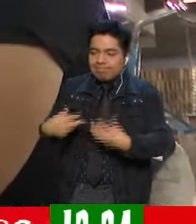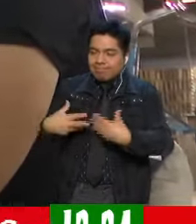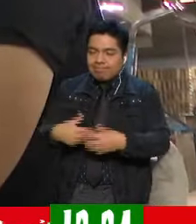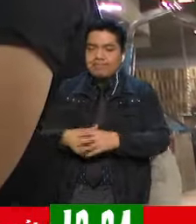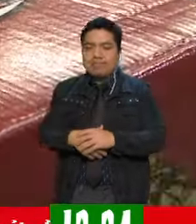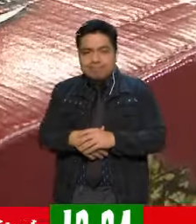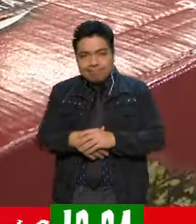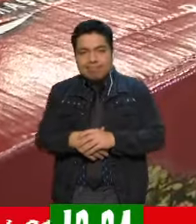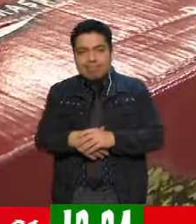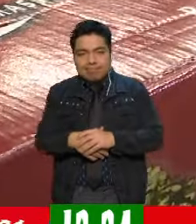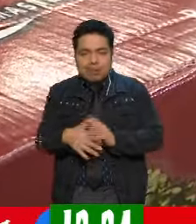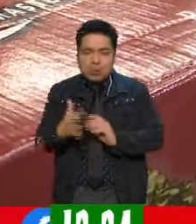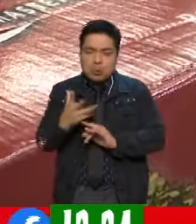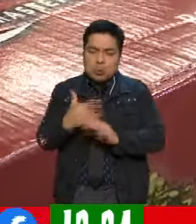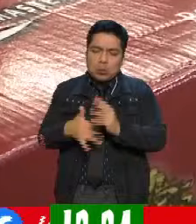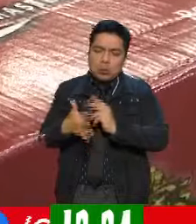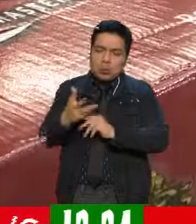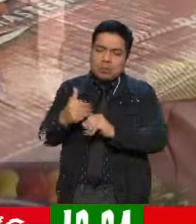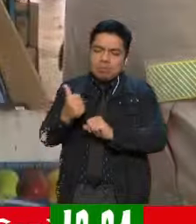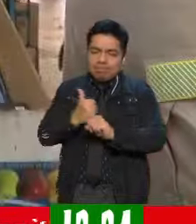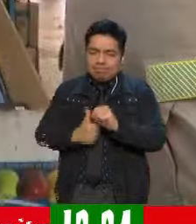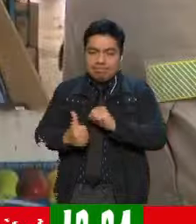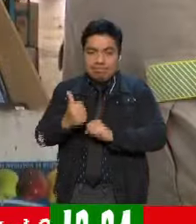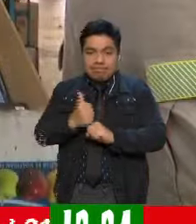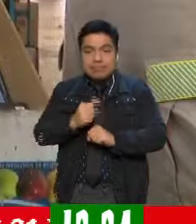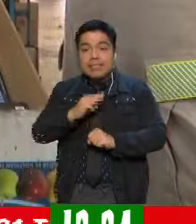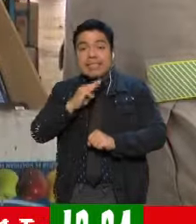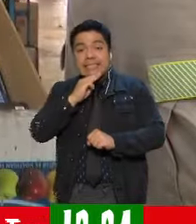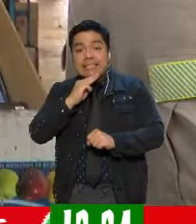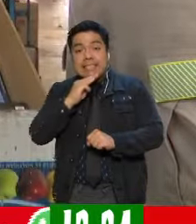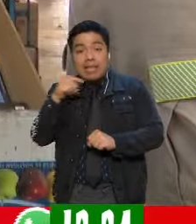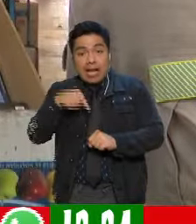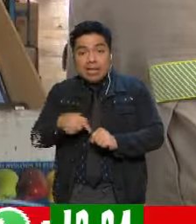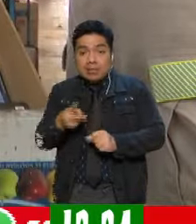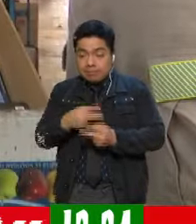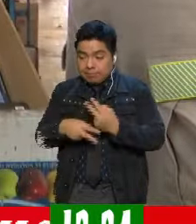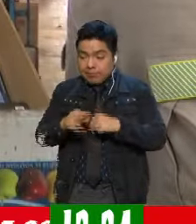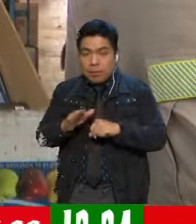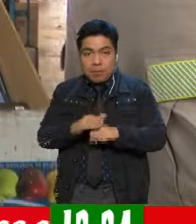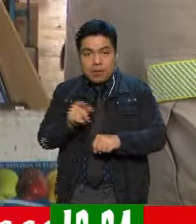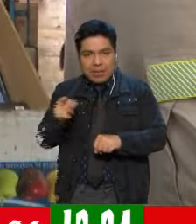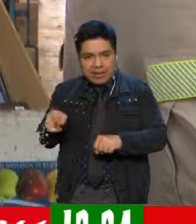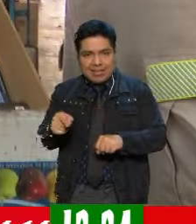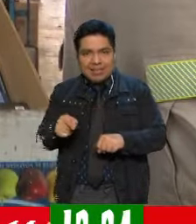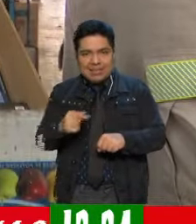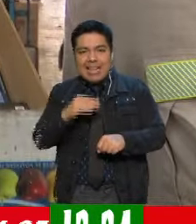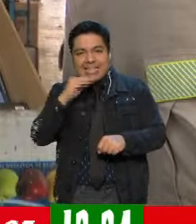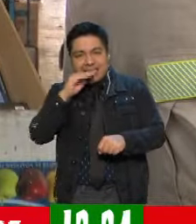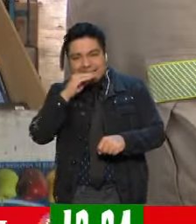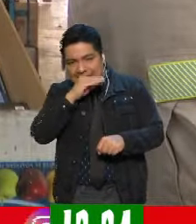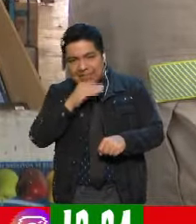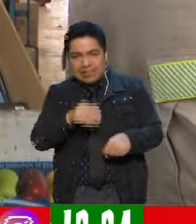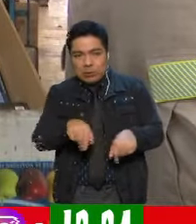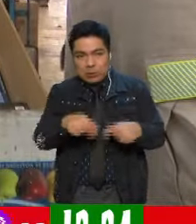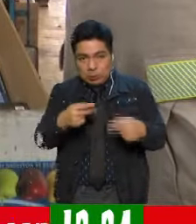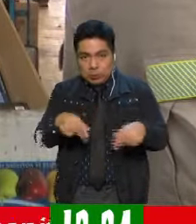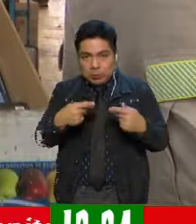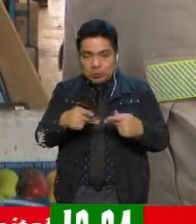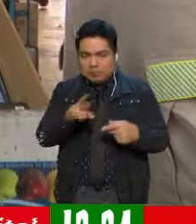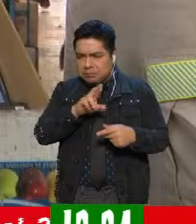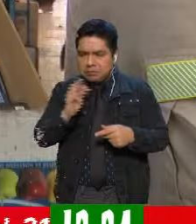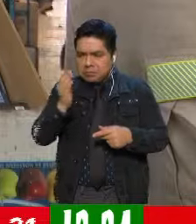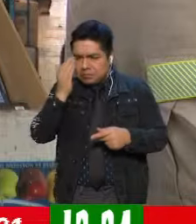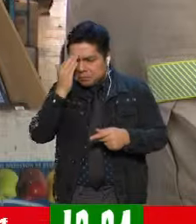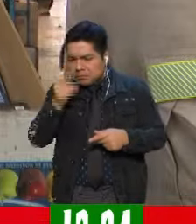dado a su familia desde hace ya varios años mi mamá me traía porque ella vendía este elotes entonces recuerdo venir